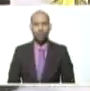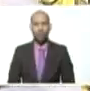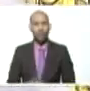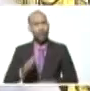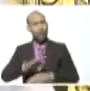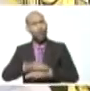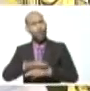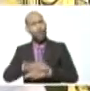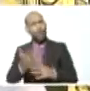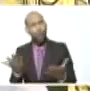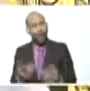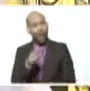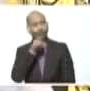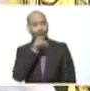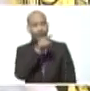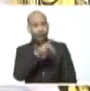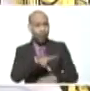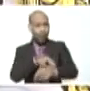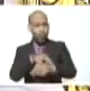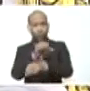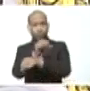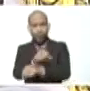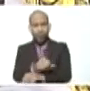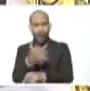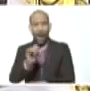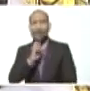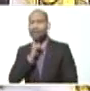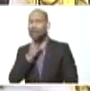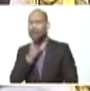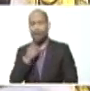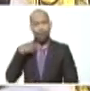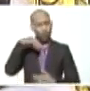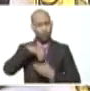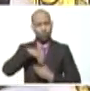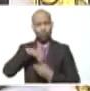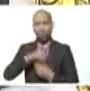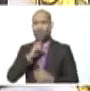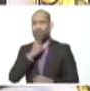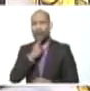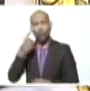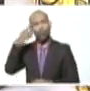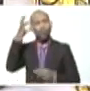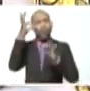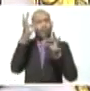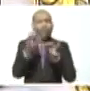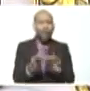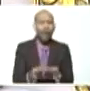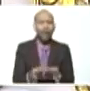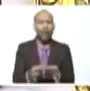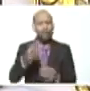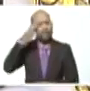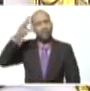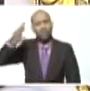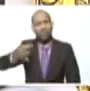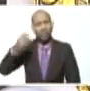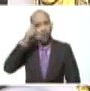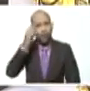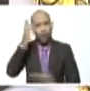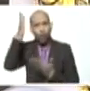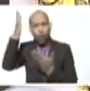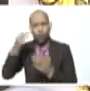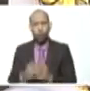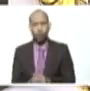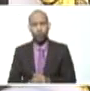Porque él tenía un secreto. Su secreto era su fe, su creencia en Dios,